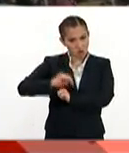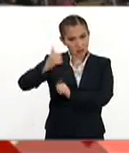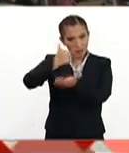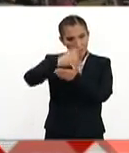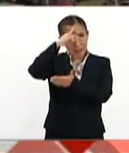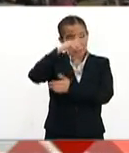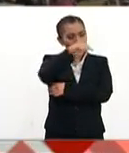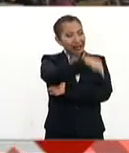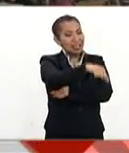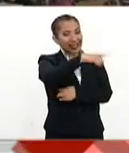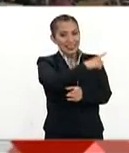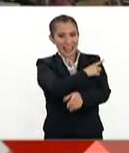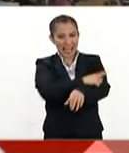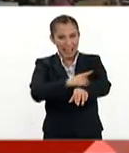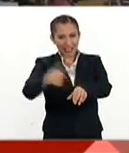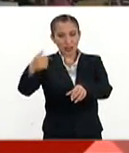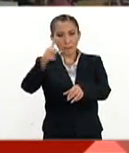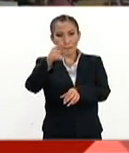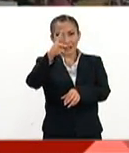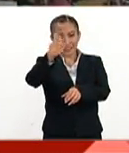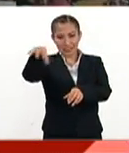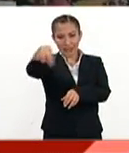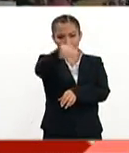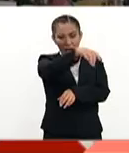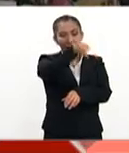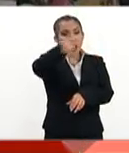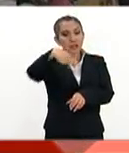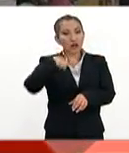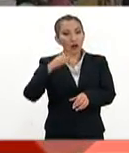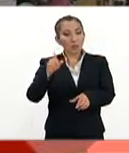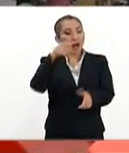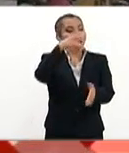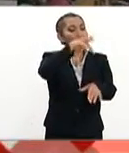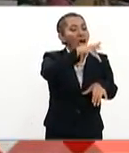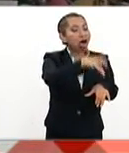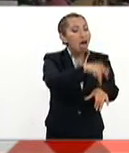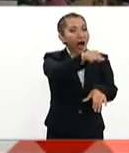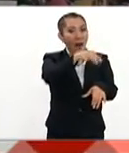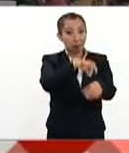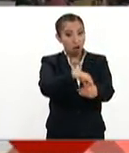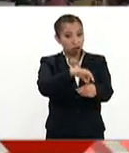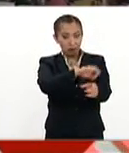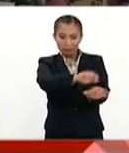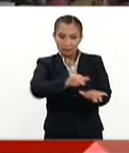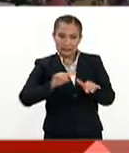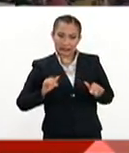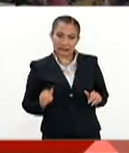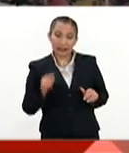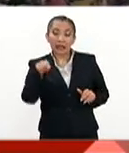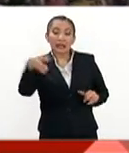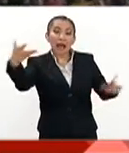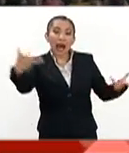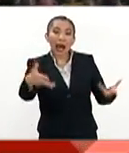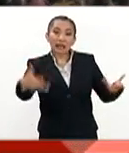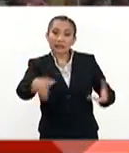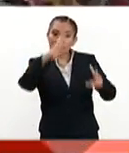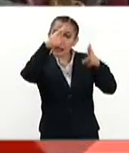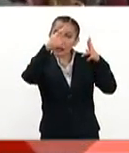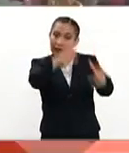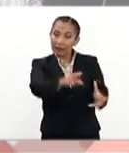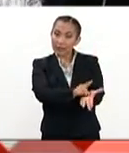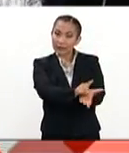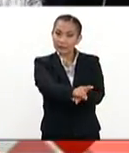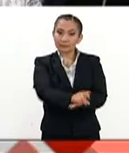las jefaturas delegacionales del PRD saquen las manos del proceso electoral y actúen conforme a